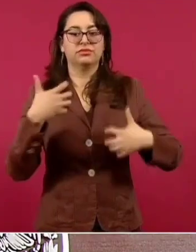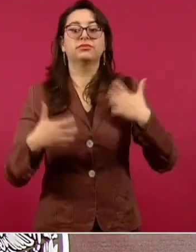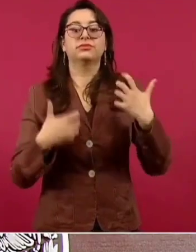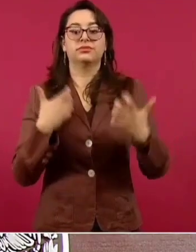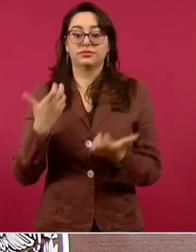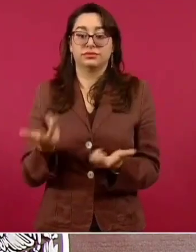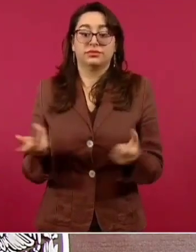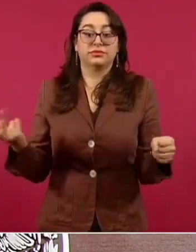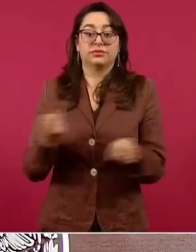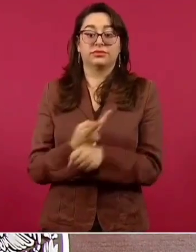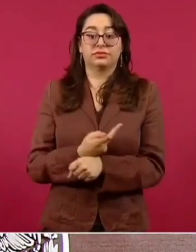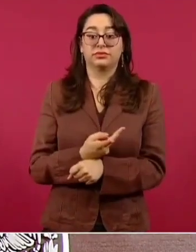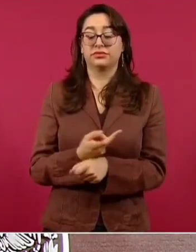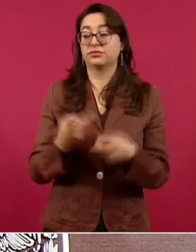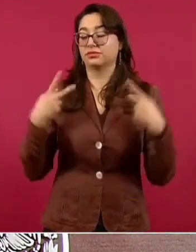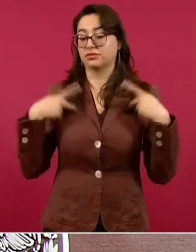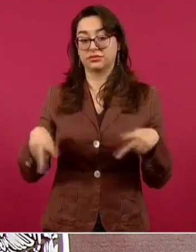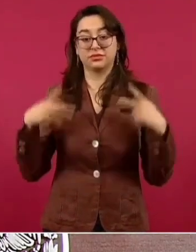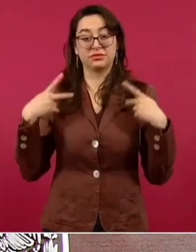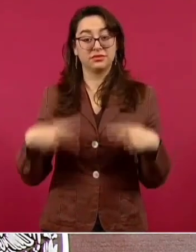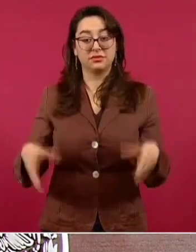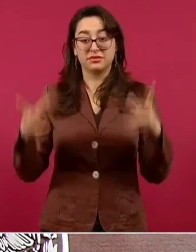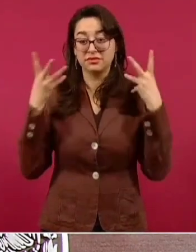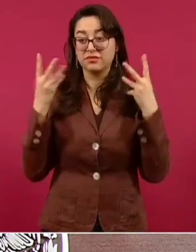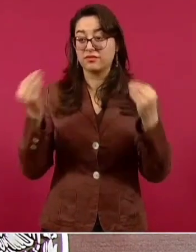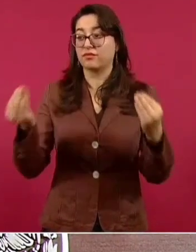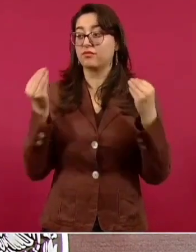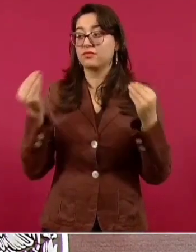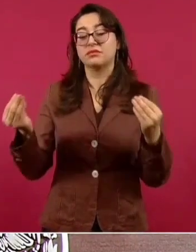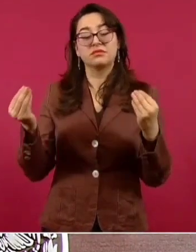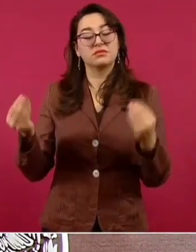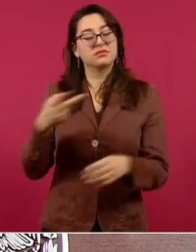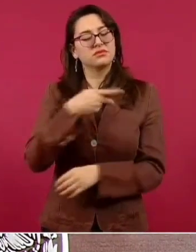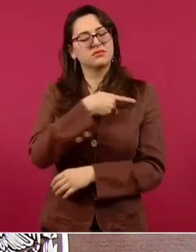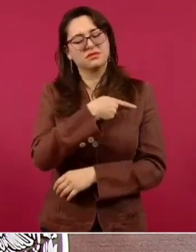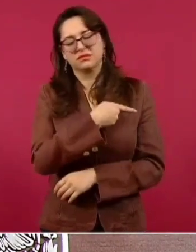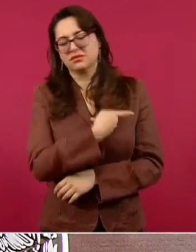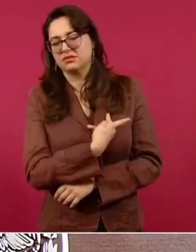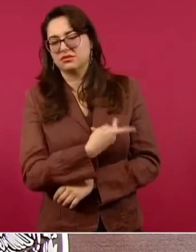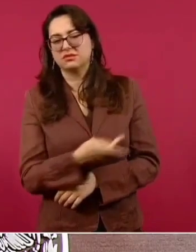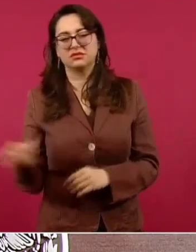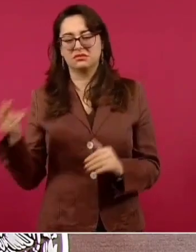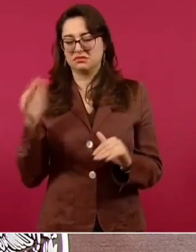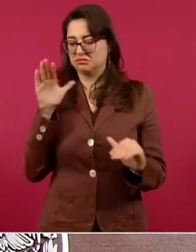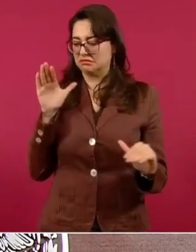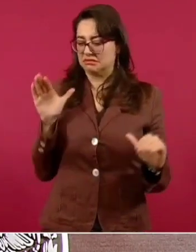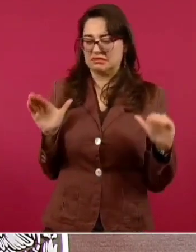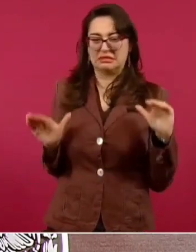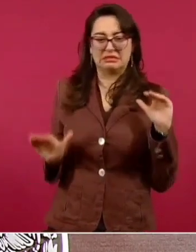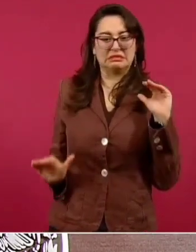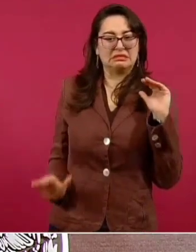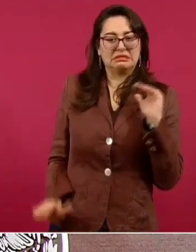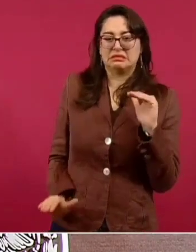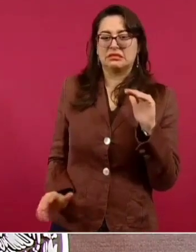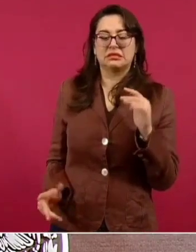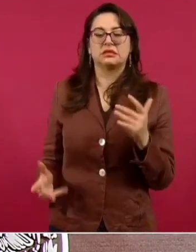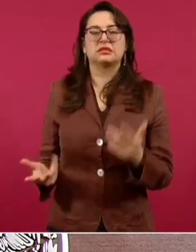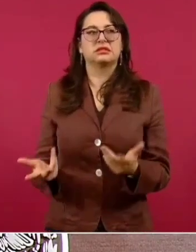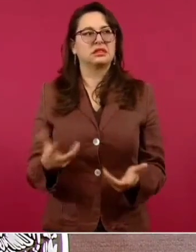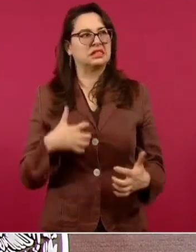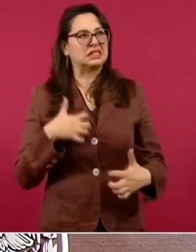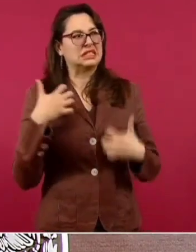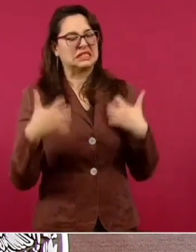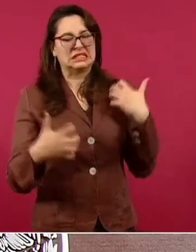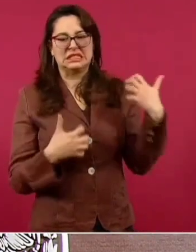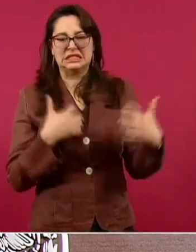que ha llevado a mucha desigualdad, a profunda desigualdad a lo largo de los últimos 40 años, y por eso es vital y por eso